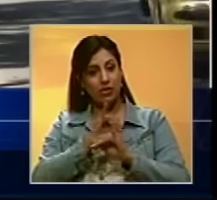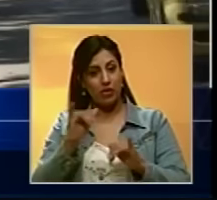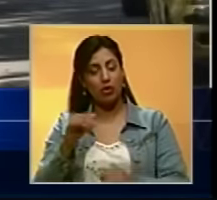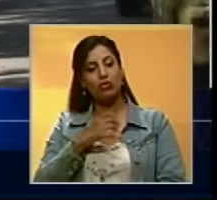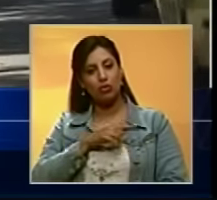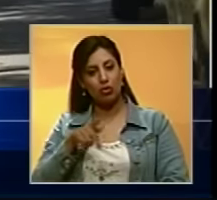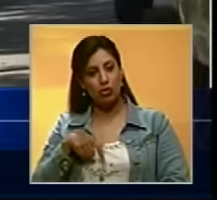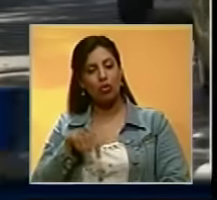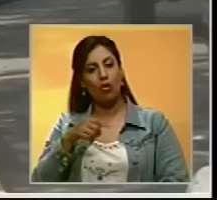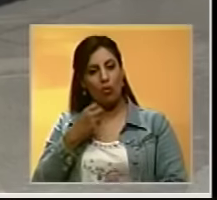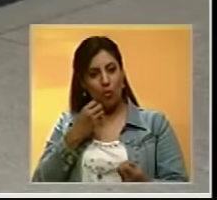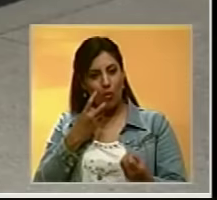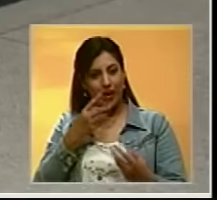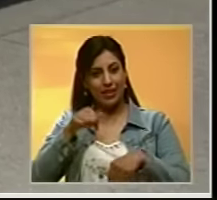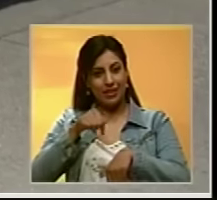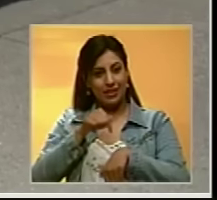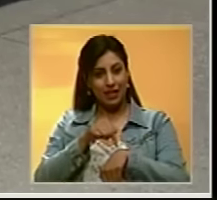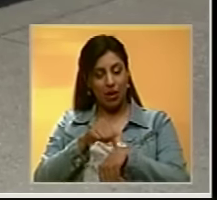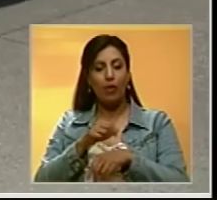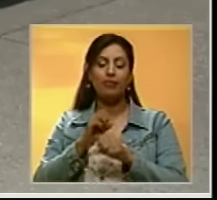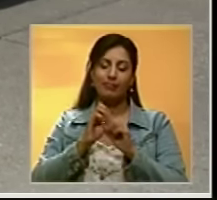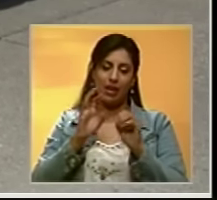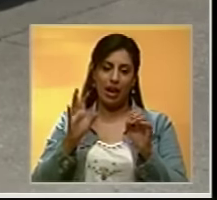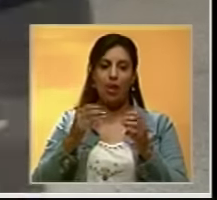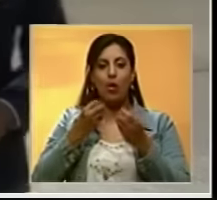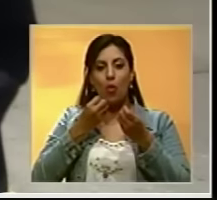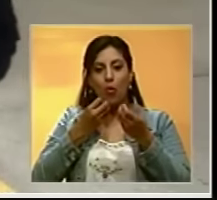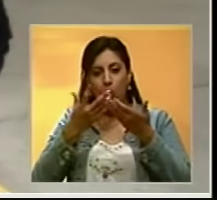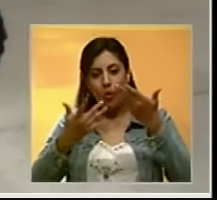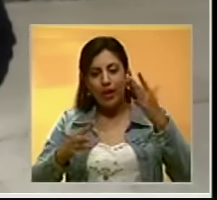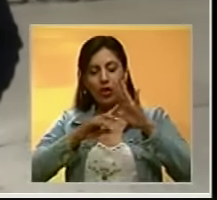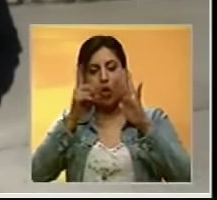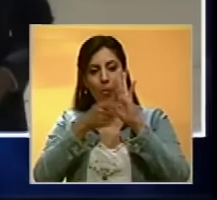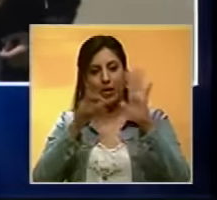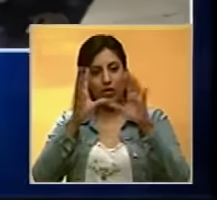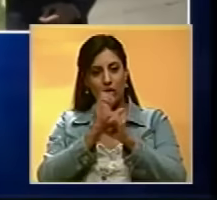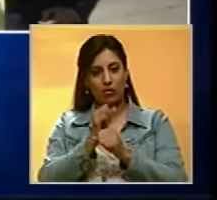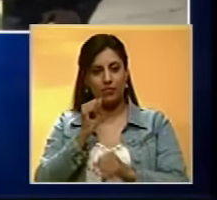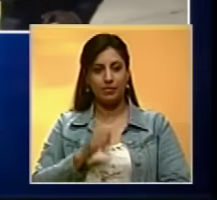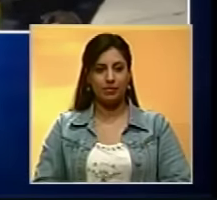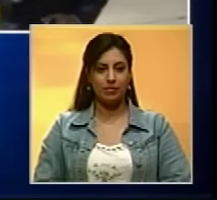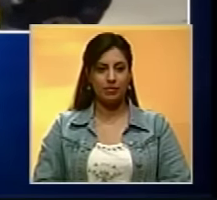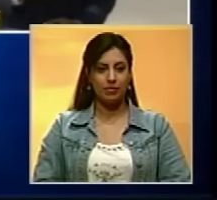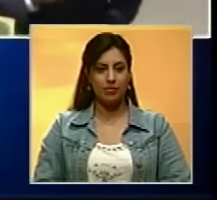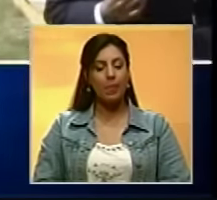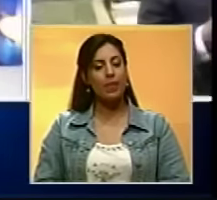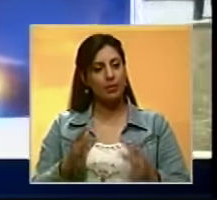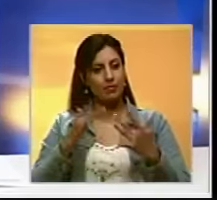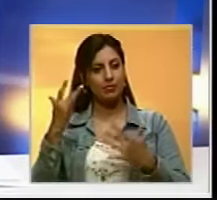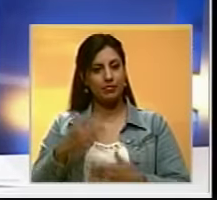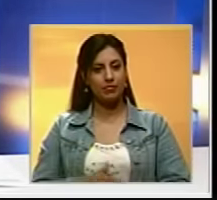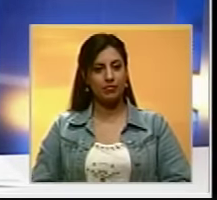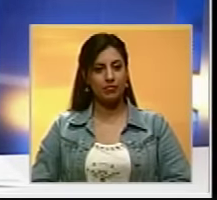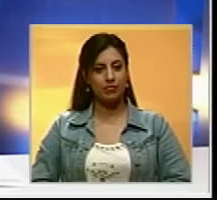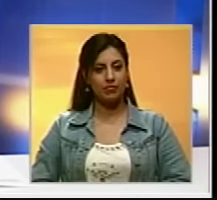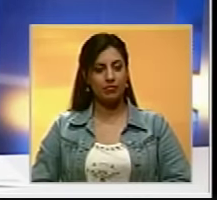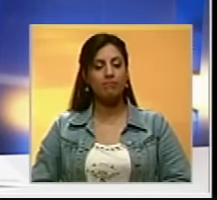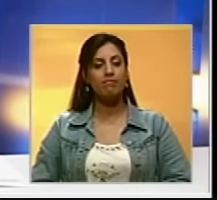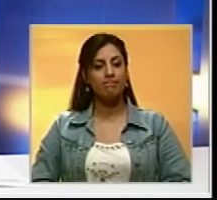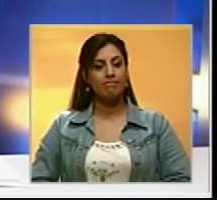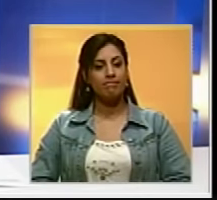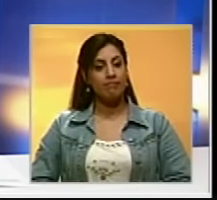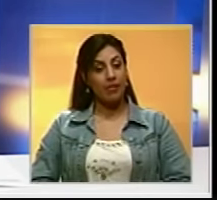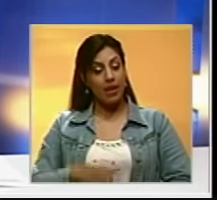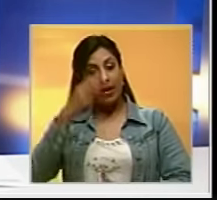que por supuesto podemos ofrecerles a esta hora y por supuesto será ampliada esta noche en nuestra emisión estelar regresamos